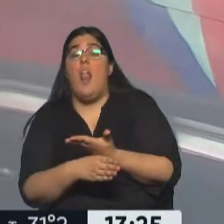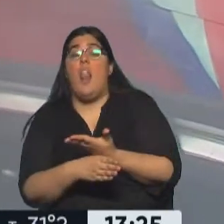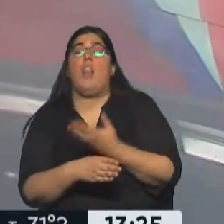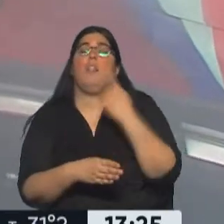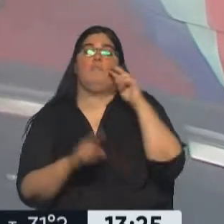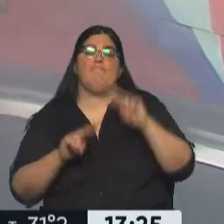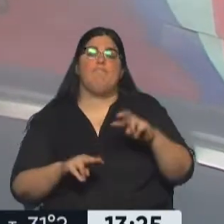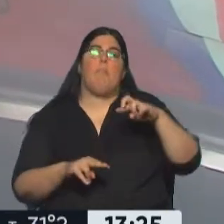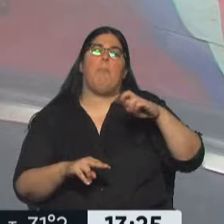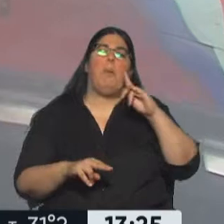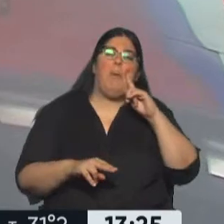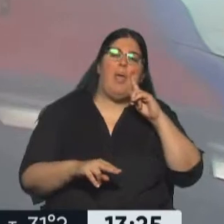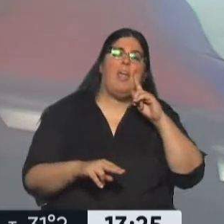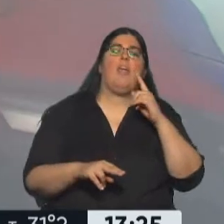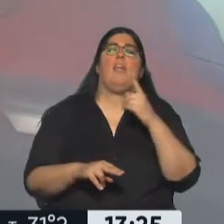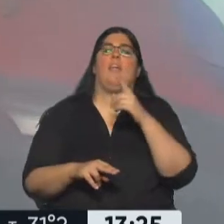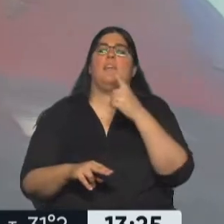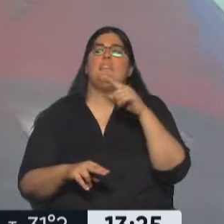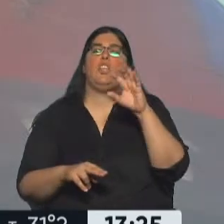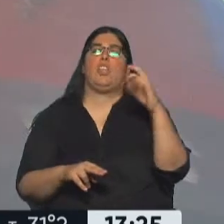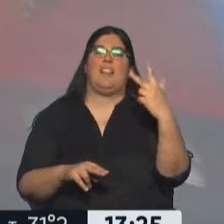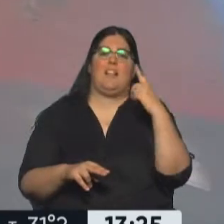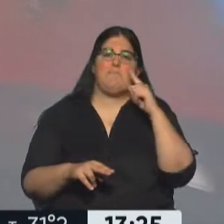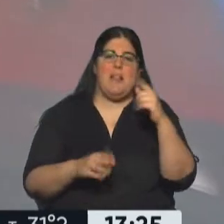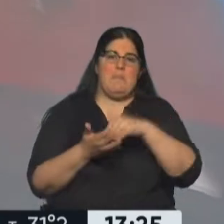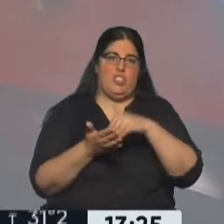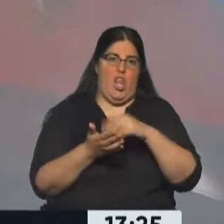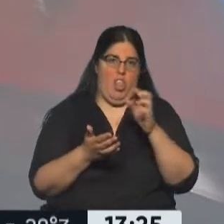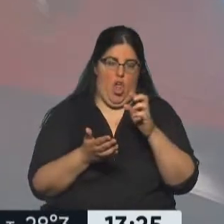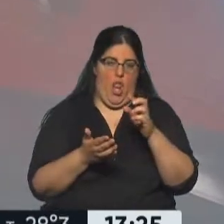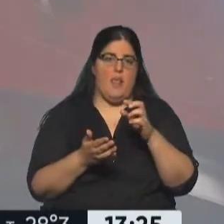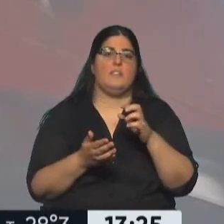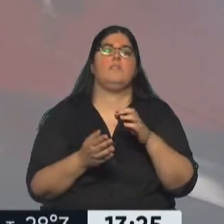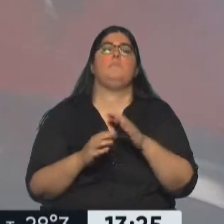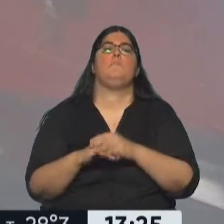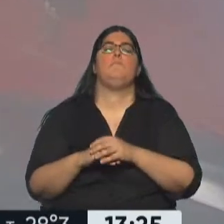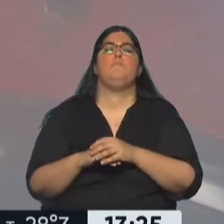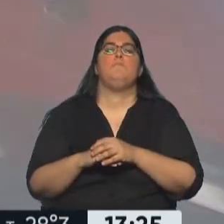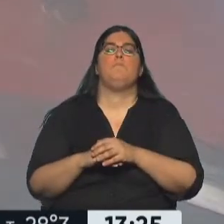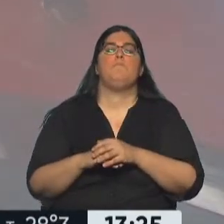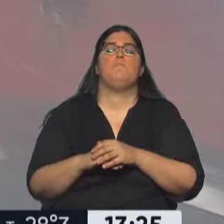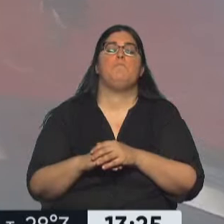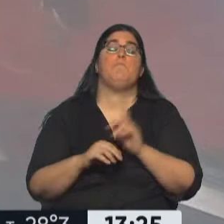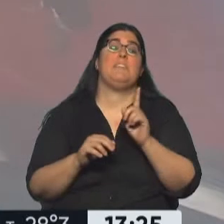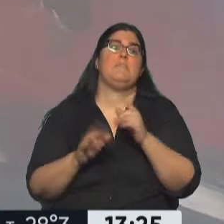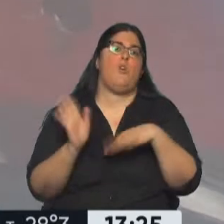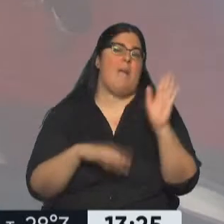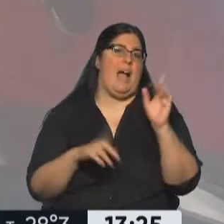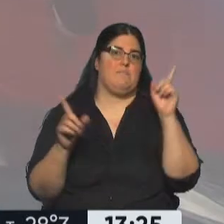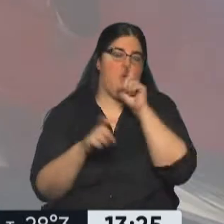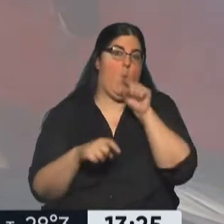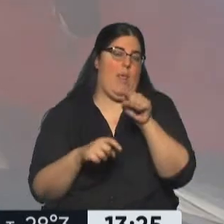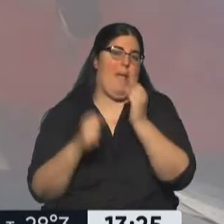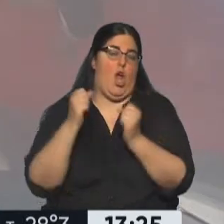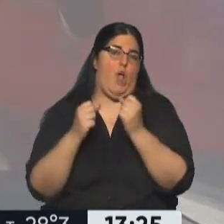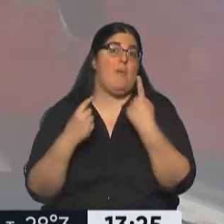abajo de 103.000 millones de dólares y vamos a ver las fuentes de ingreso de divisas a Cuba, que es el corazón del problema